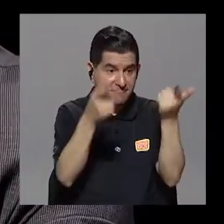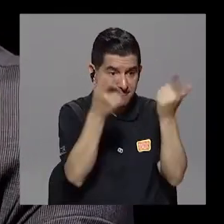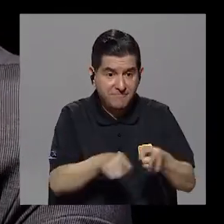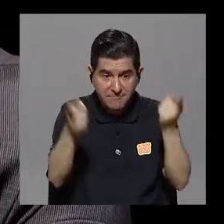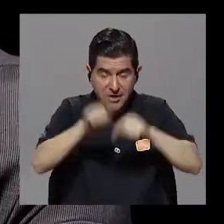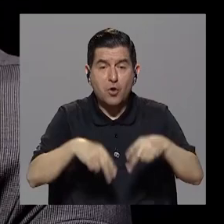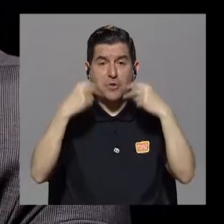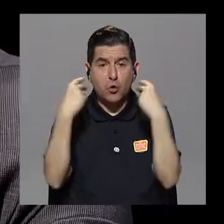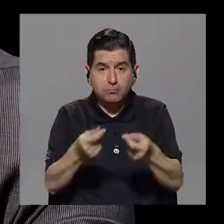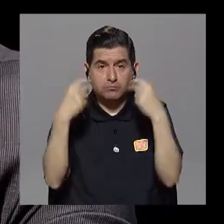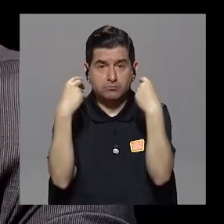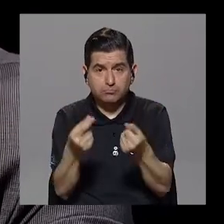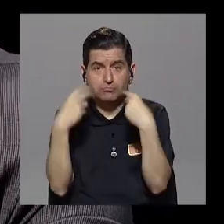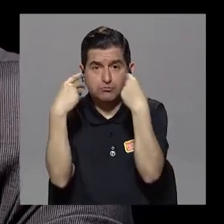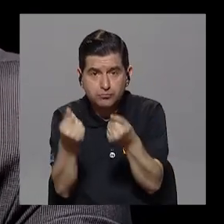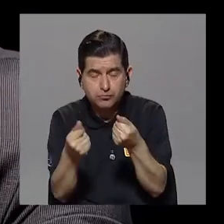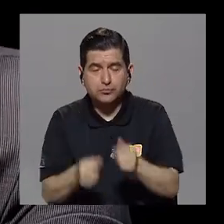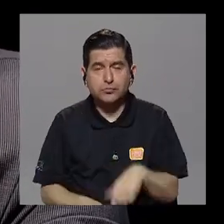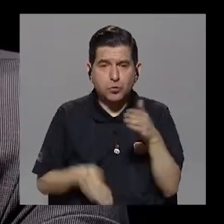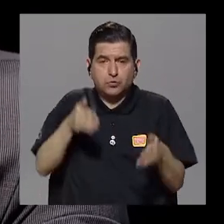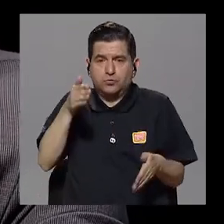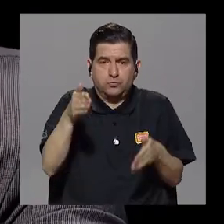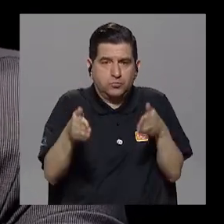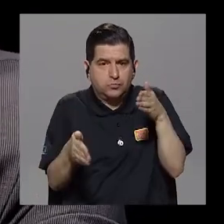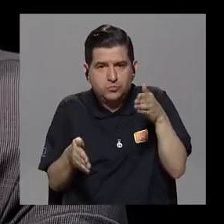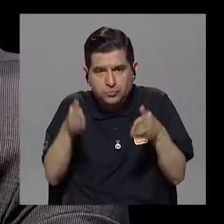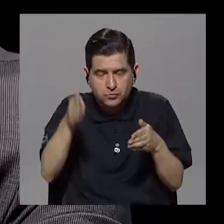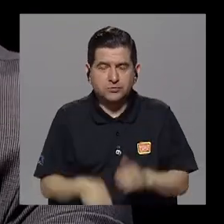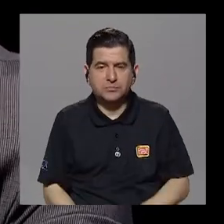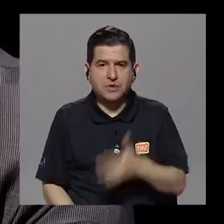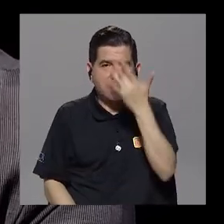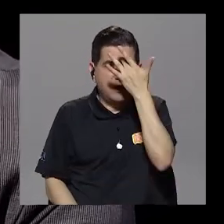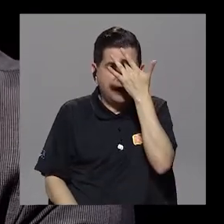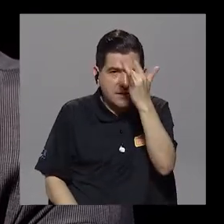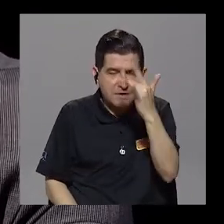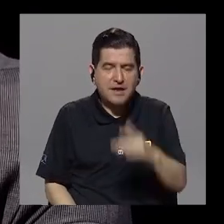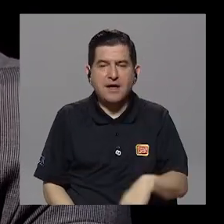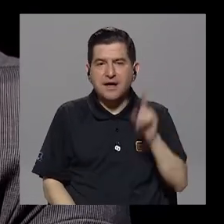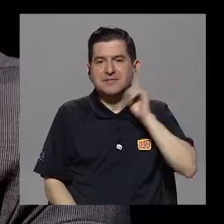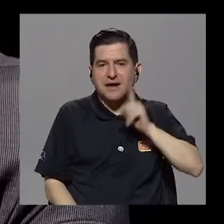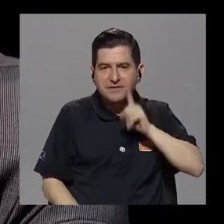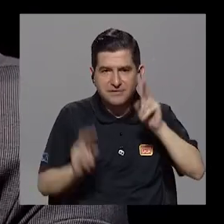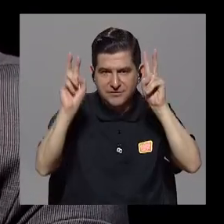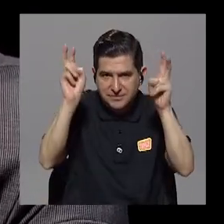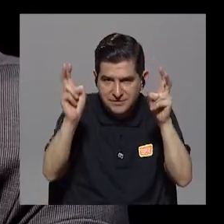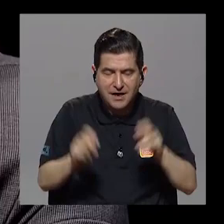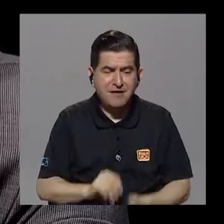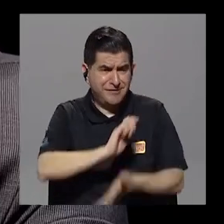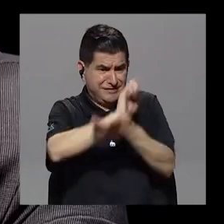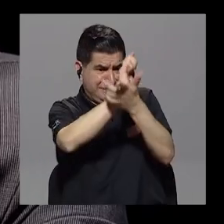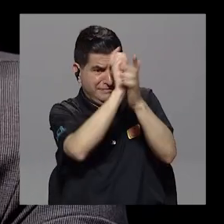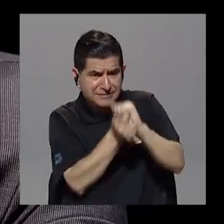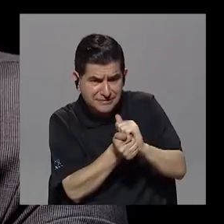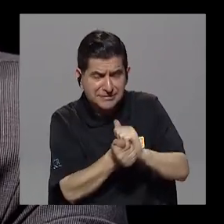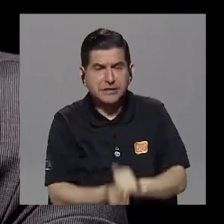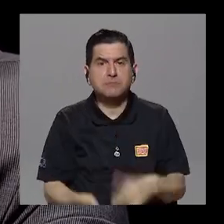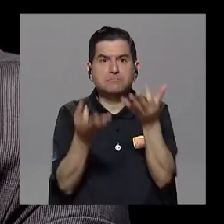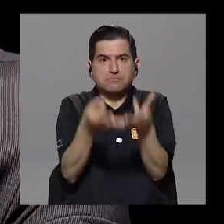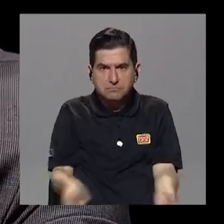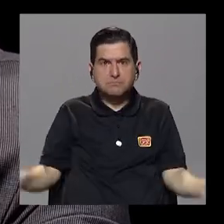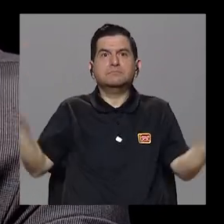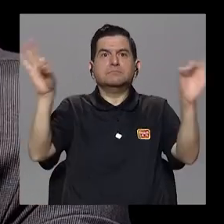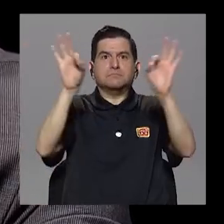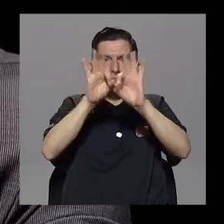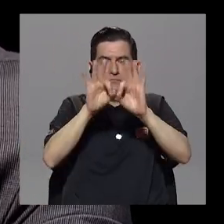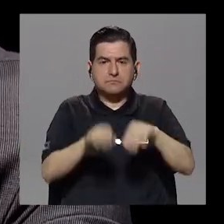la automatización, robotización, inteligencia artificial, que están cambiando de manera significativa